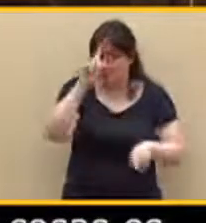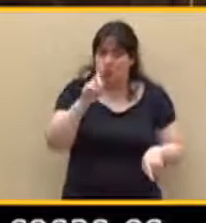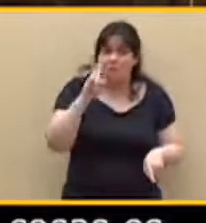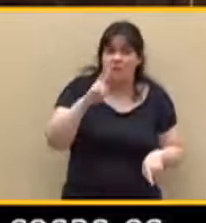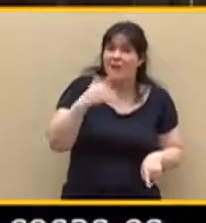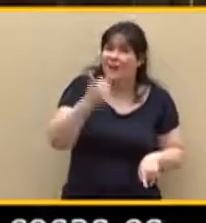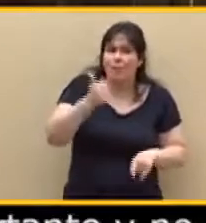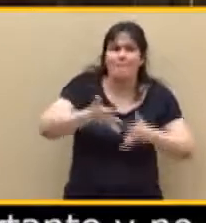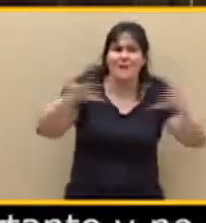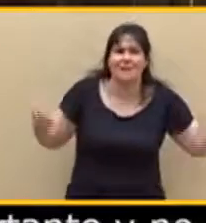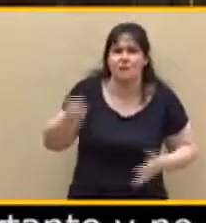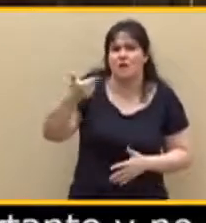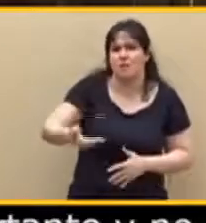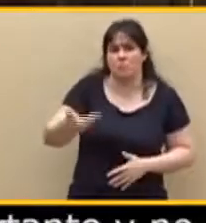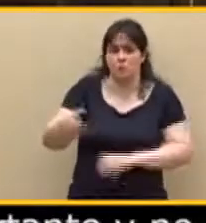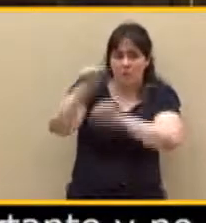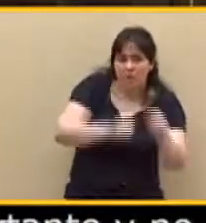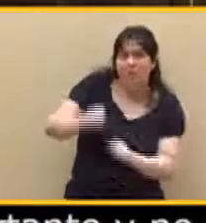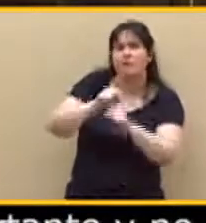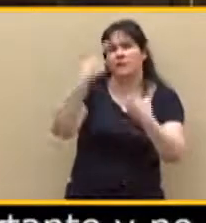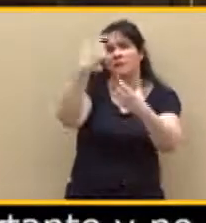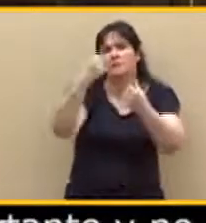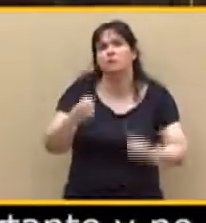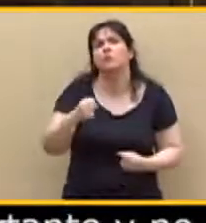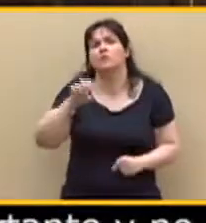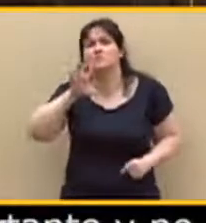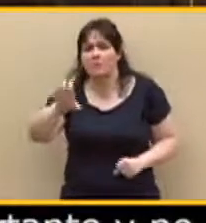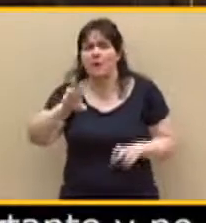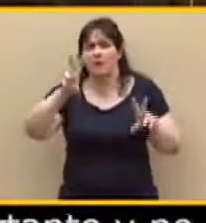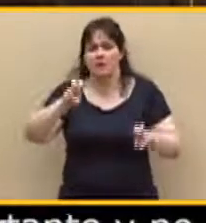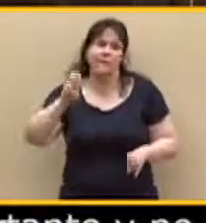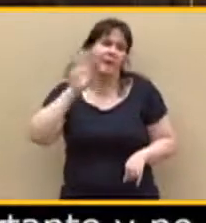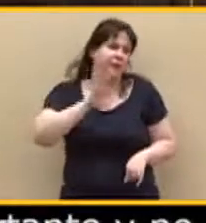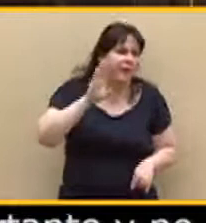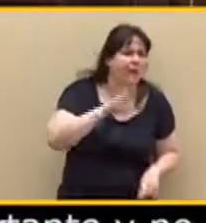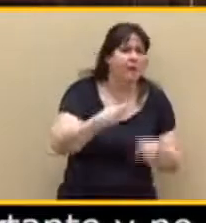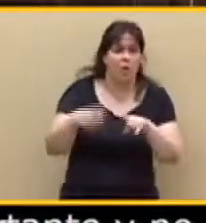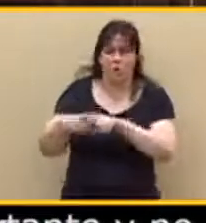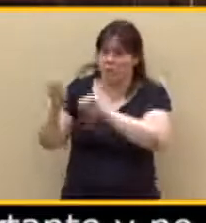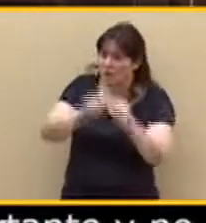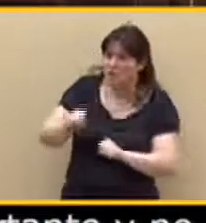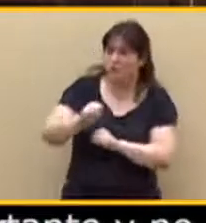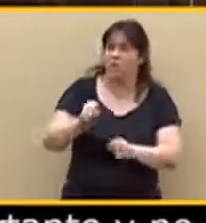que defender las instituciones de este país de las tramas criminales o defender las arcas públicas de su constante